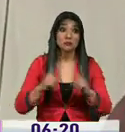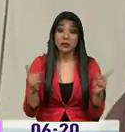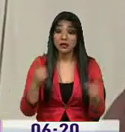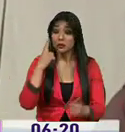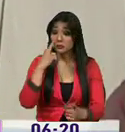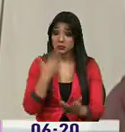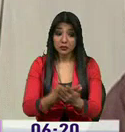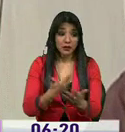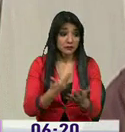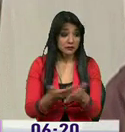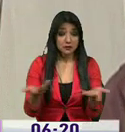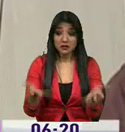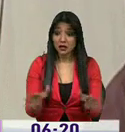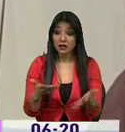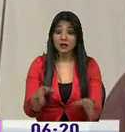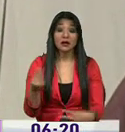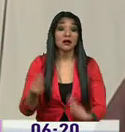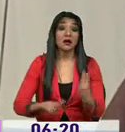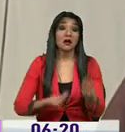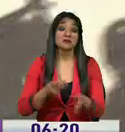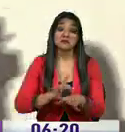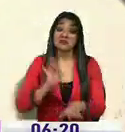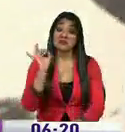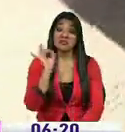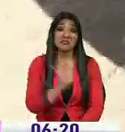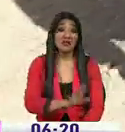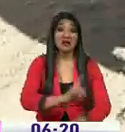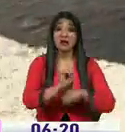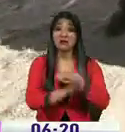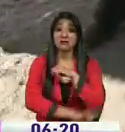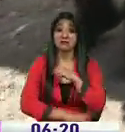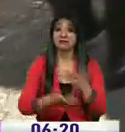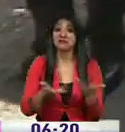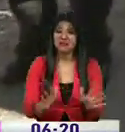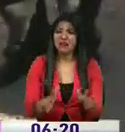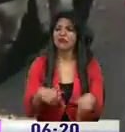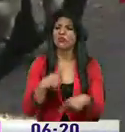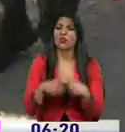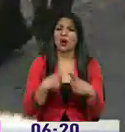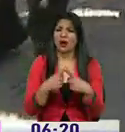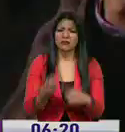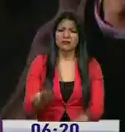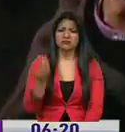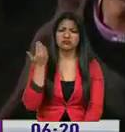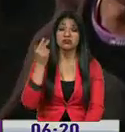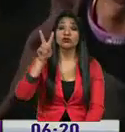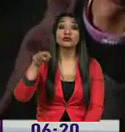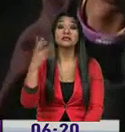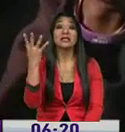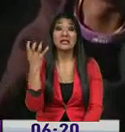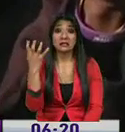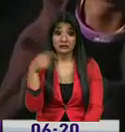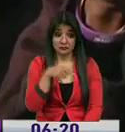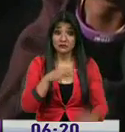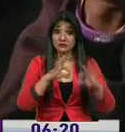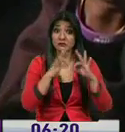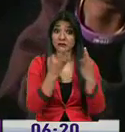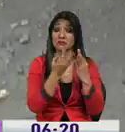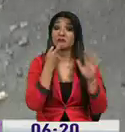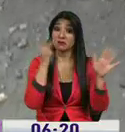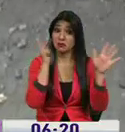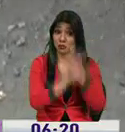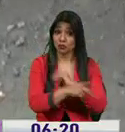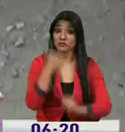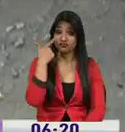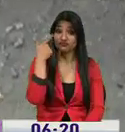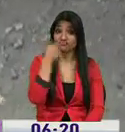evidencias, pruebas, nada, el caso quedó ahí. El hecho habría ocurrido en 2015 y pese a la denuncia que puso esta familia en fiscalía,